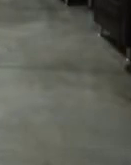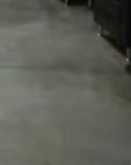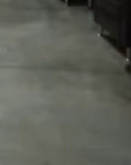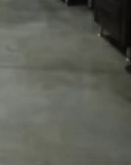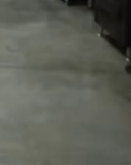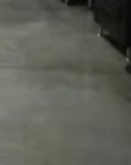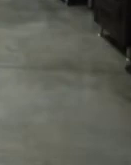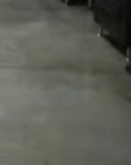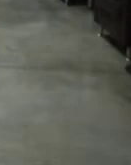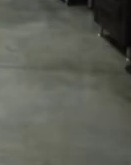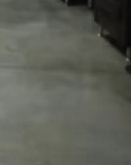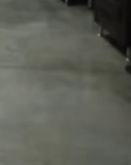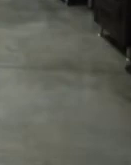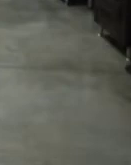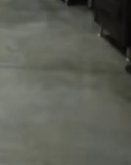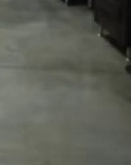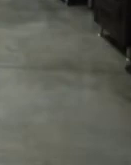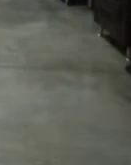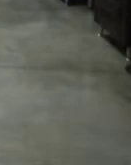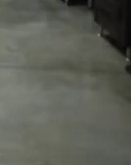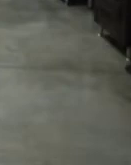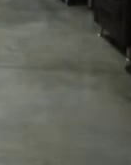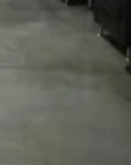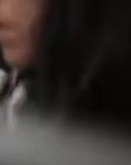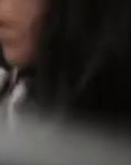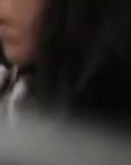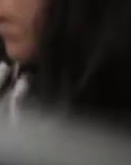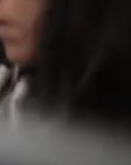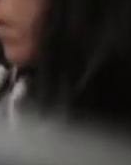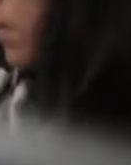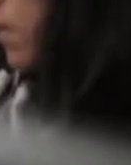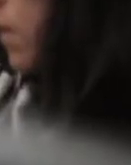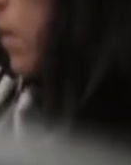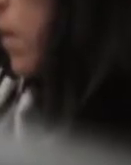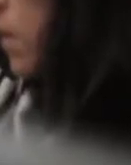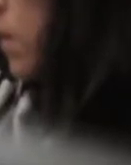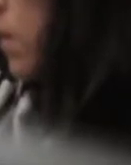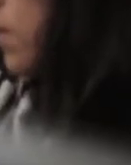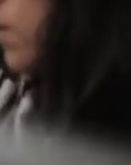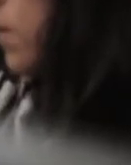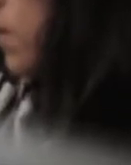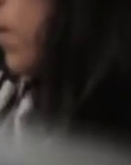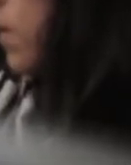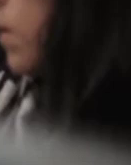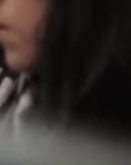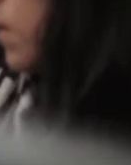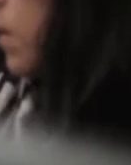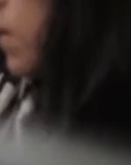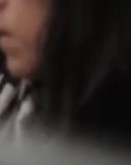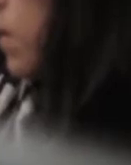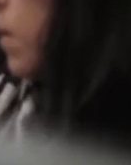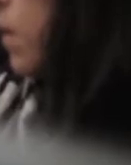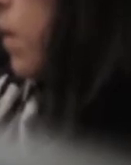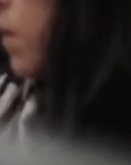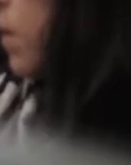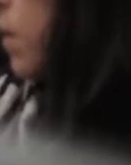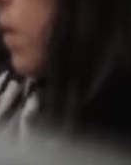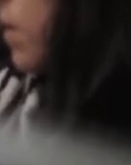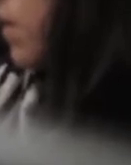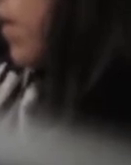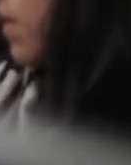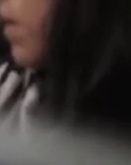que es un curso corto, pero es un curso que me ha servido mucho para poder entrar de una vez a trabajar y de una vez a ser productivo en